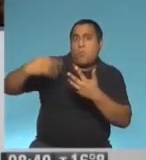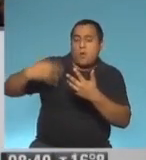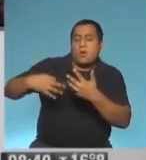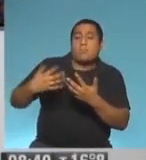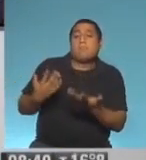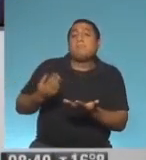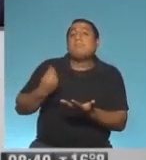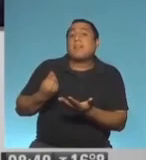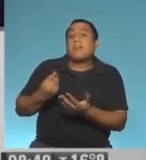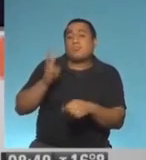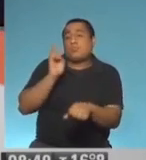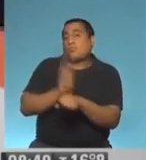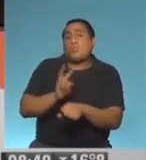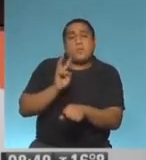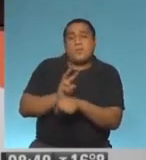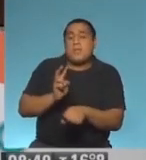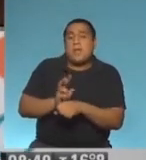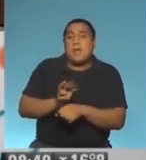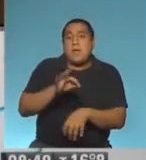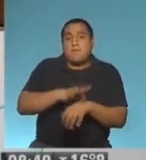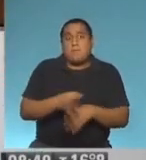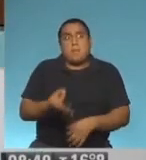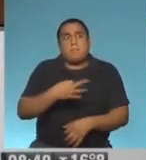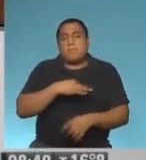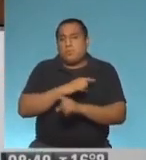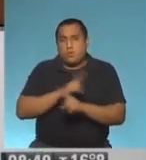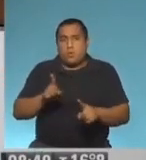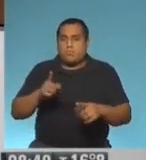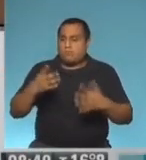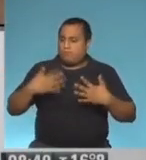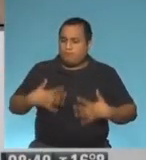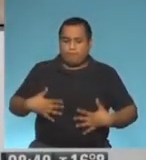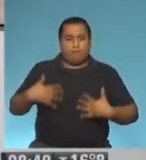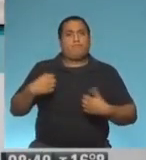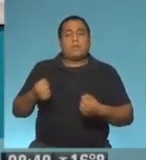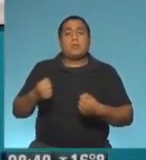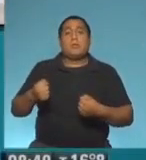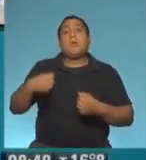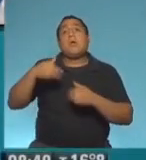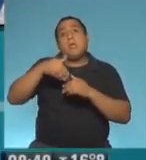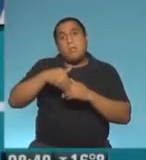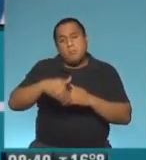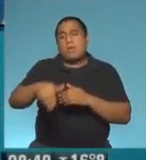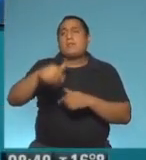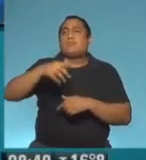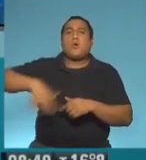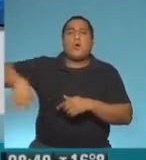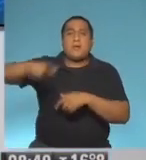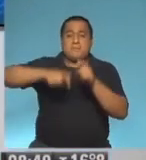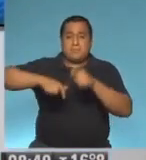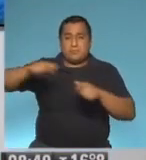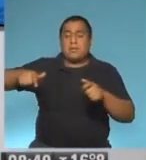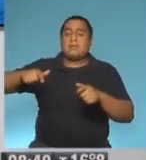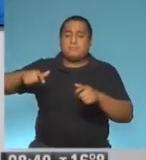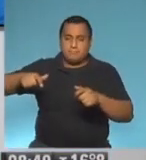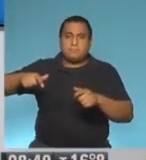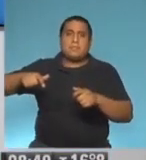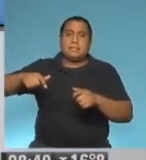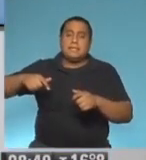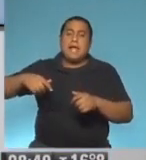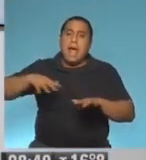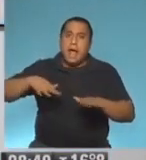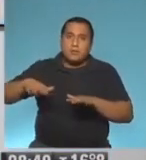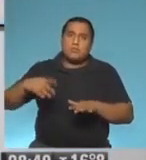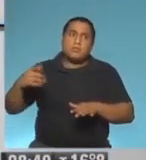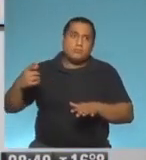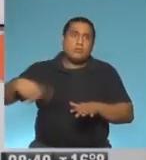protegernos evitar la enfermedad gozar de buena salud ya partir de ahí como comunidad llevar adelante acciones que de manera